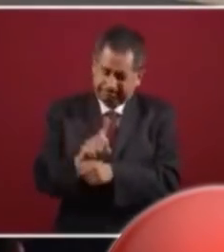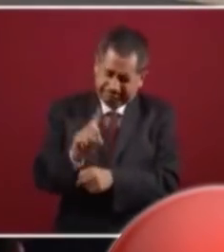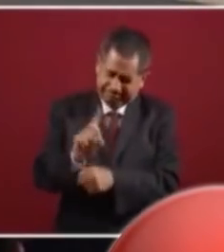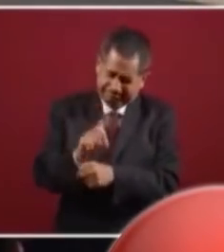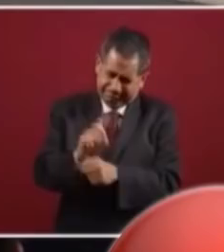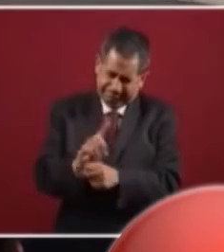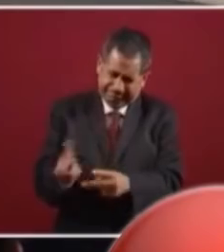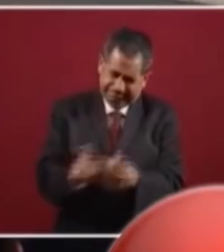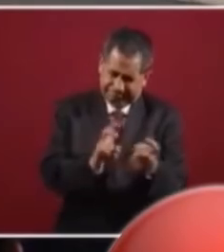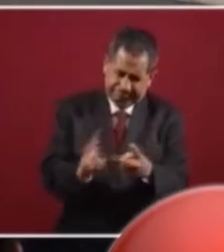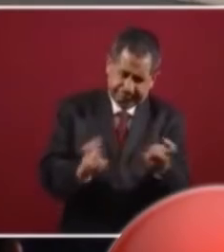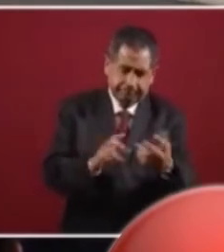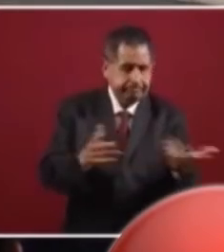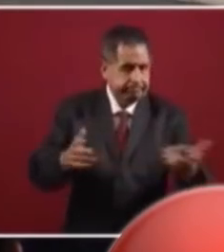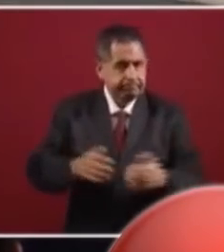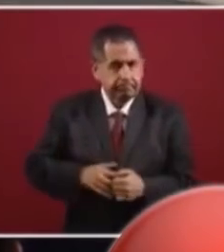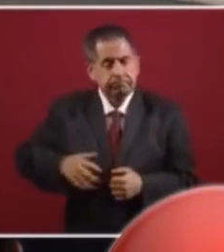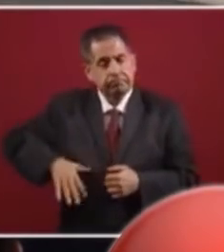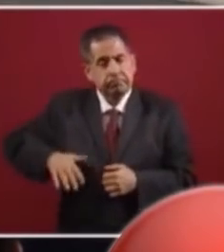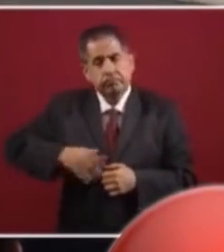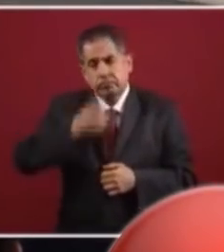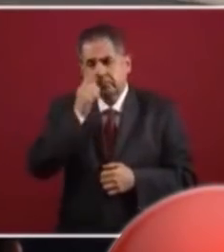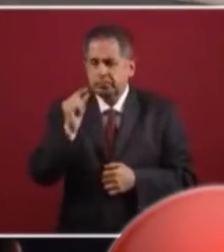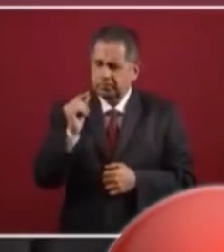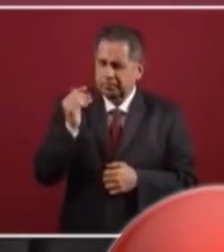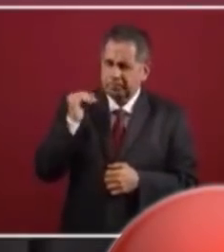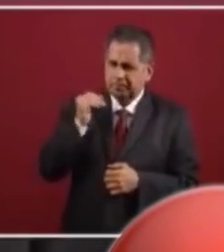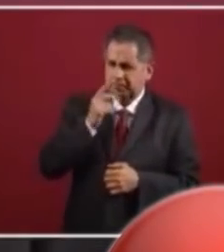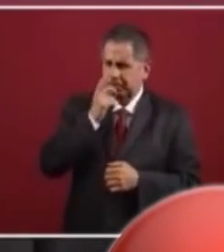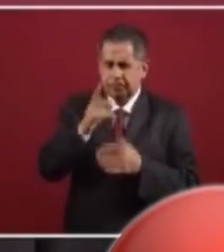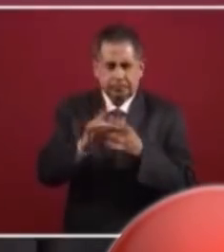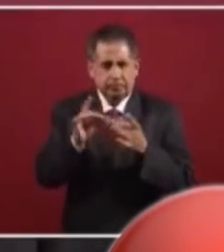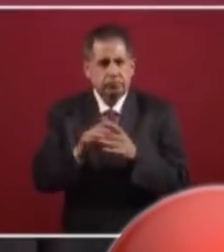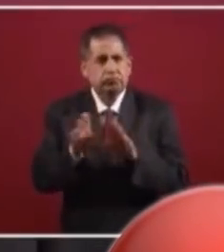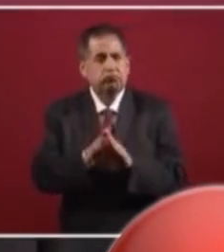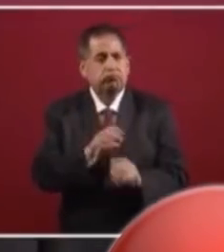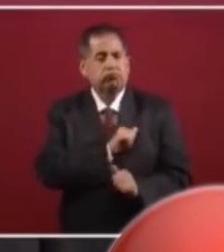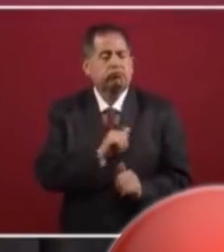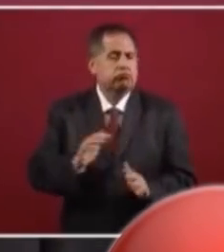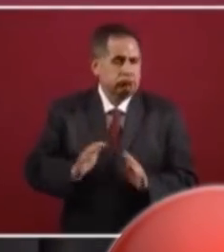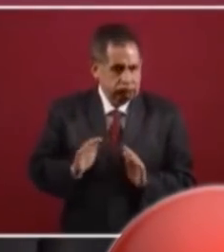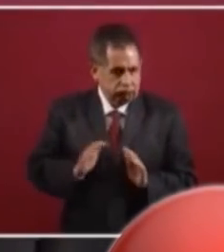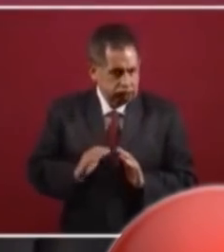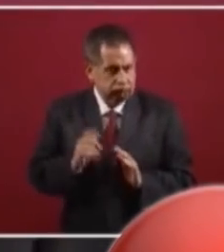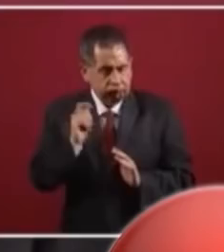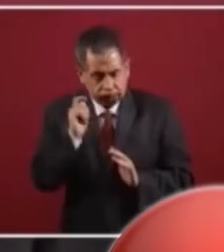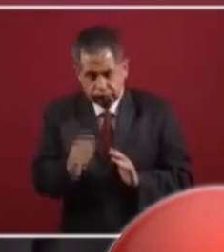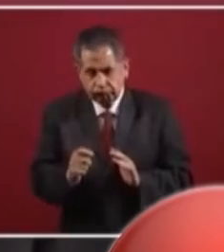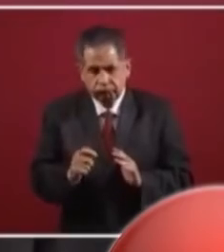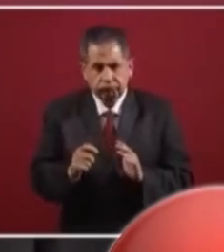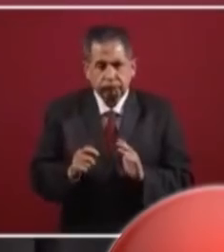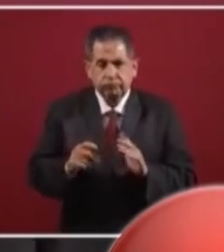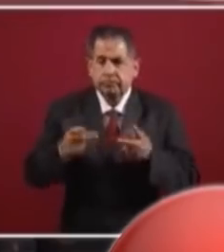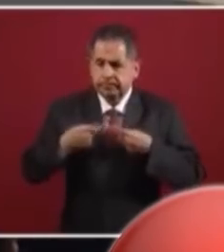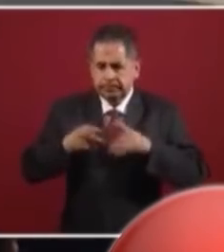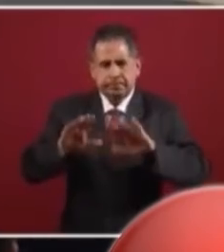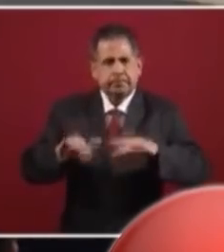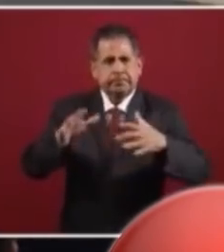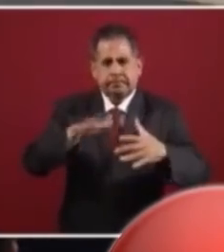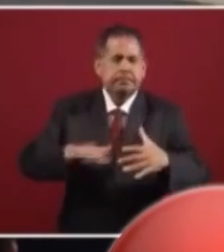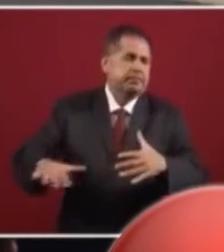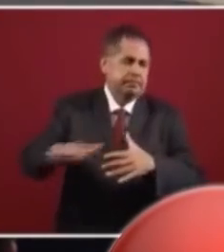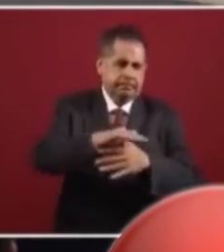usted decía también hace unos minutos que el ejército mexicano es parte de la población